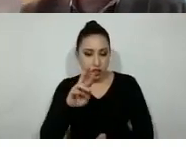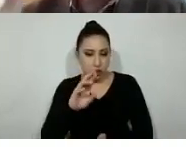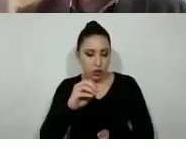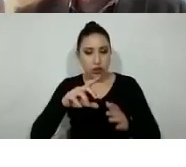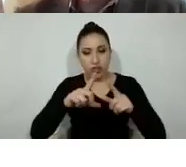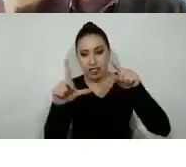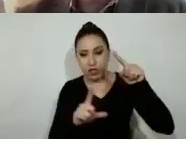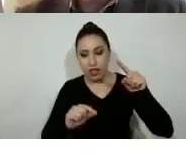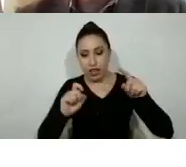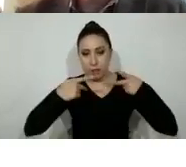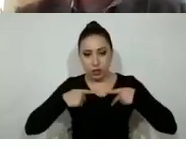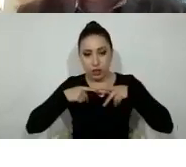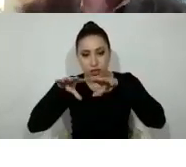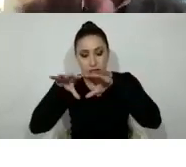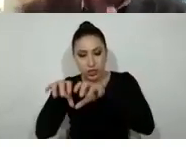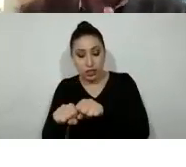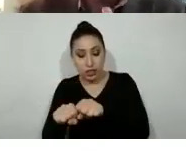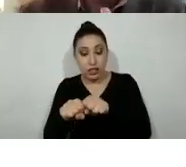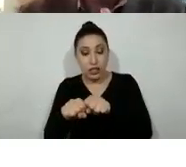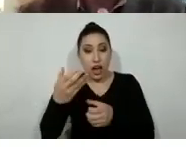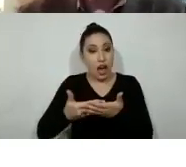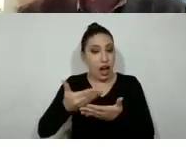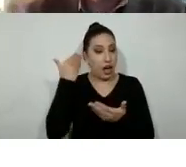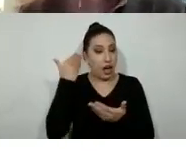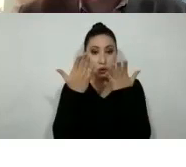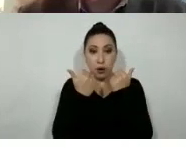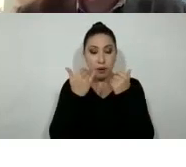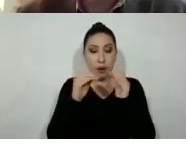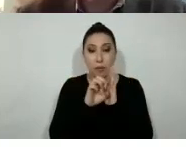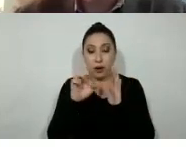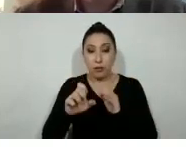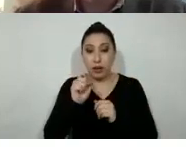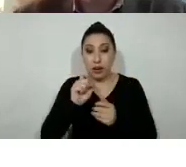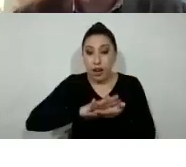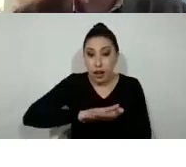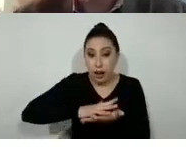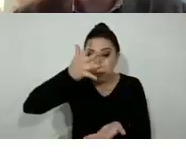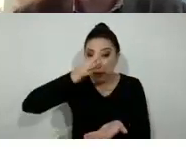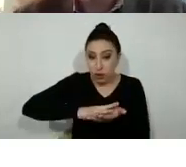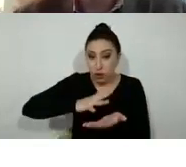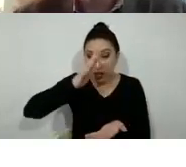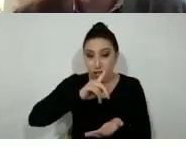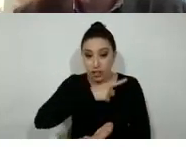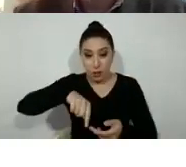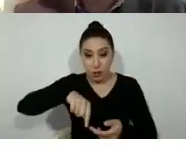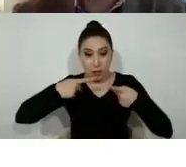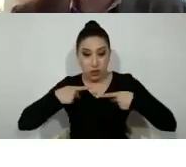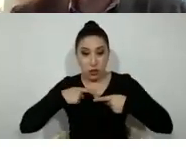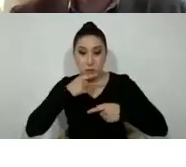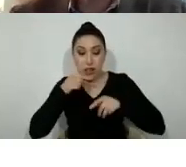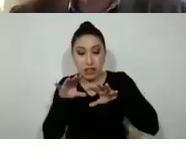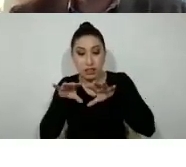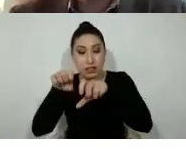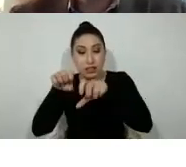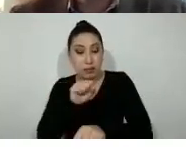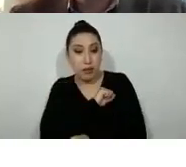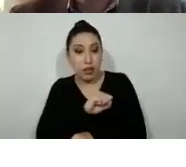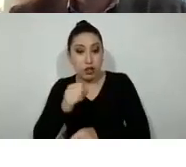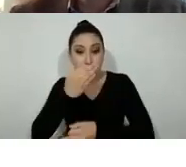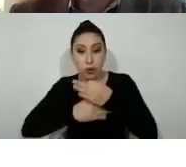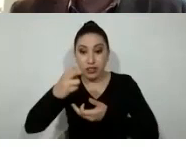en ese punto 8, donde se rebota a la mayoría de los detenidos de las policías, eso no quedaba